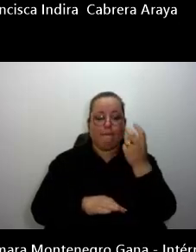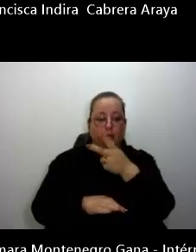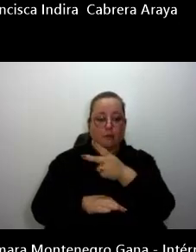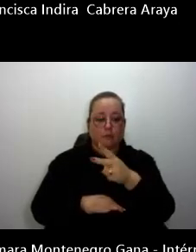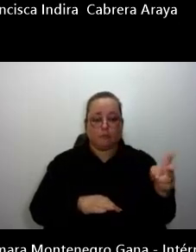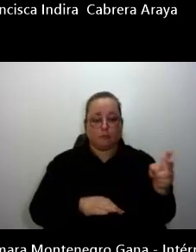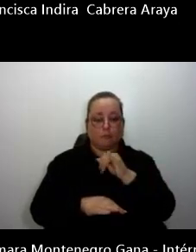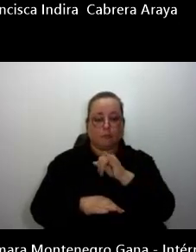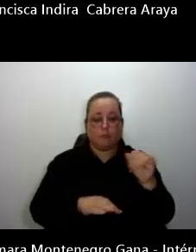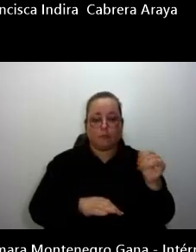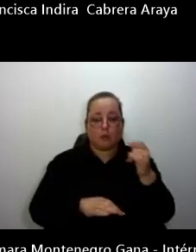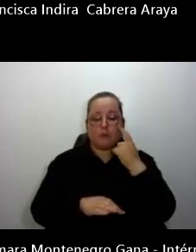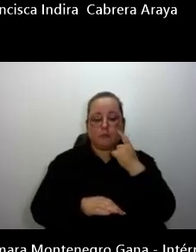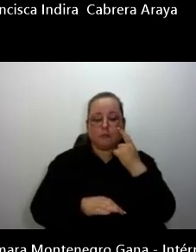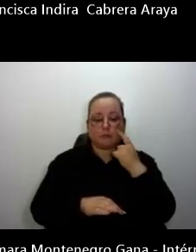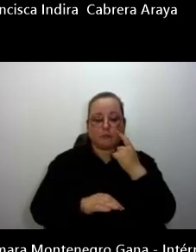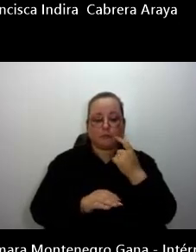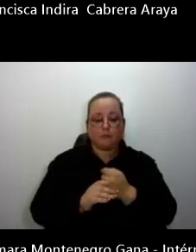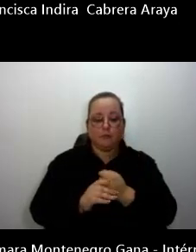de conocido